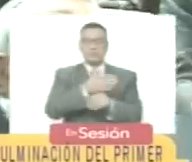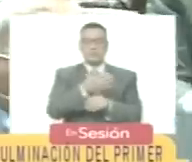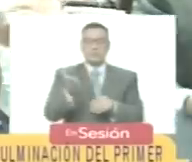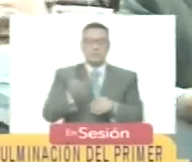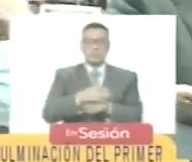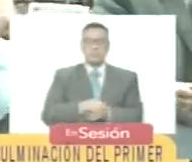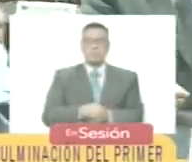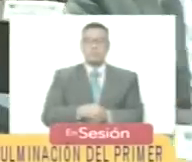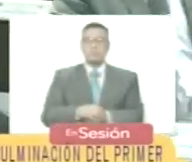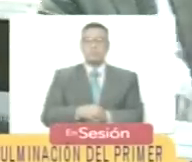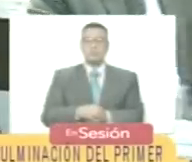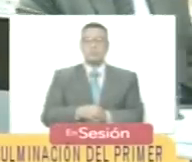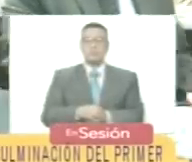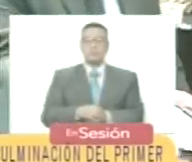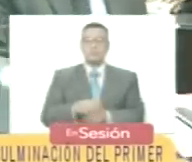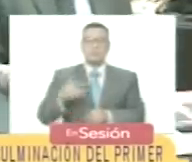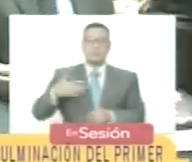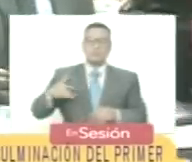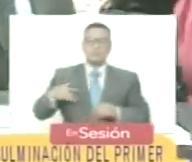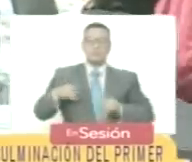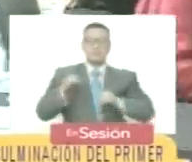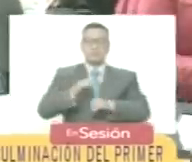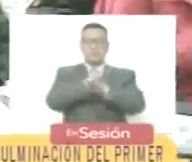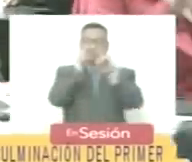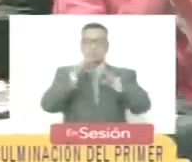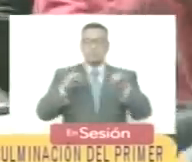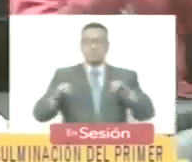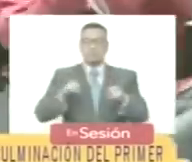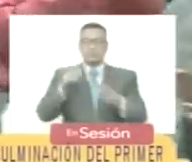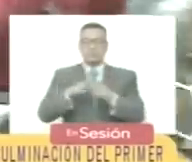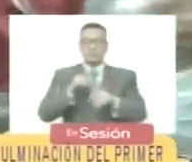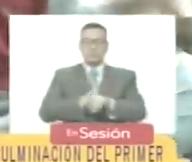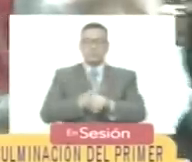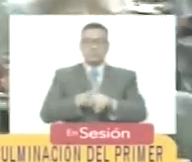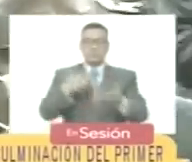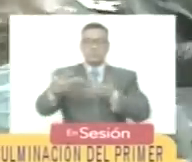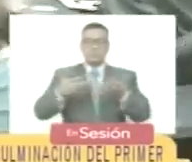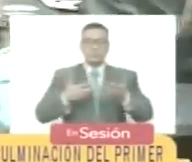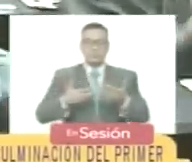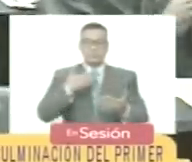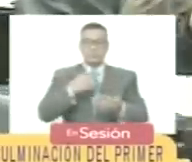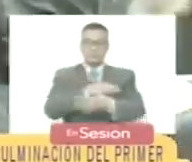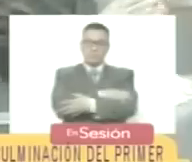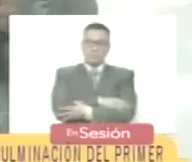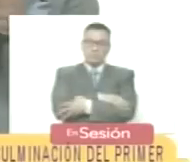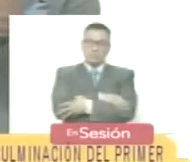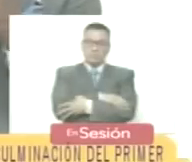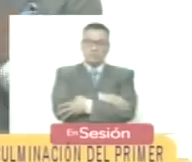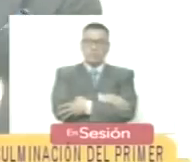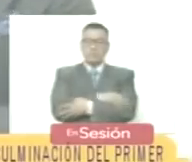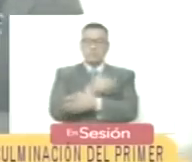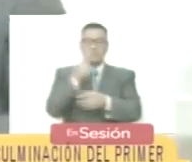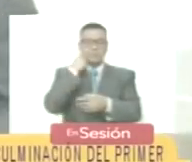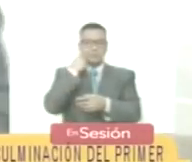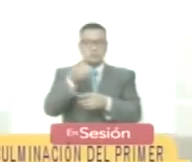para todos ustedes, y me siento feliz del tiempo compartido. Un gran abrazo, nos vemos muy